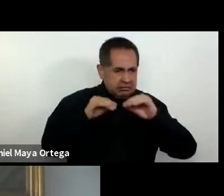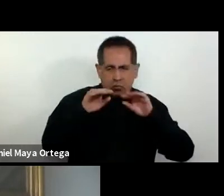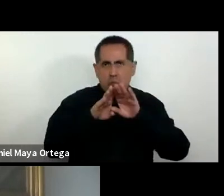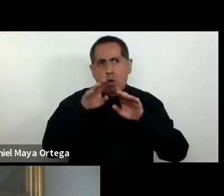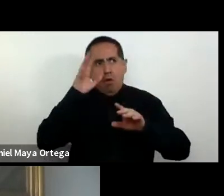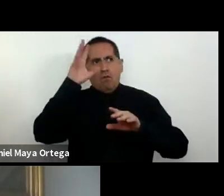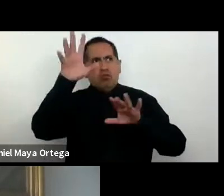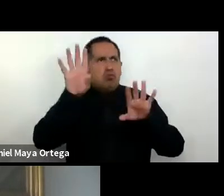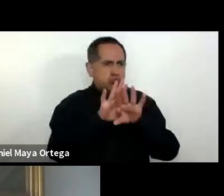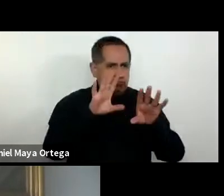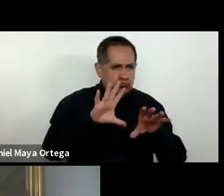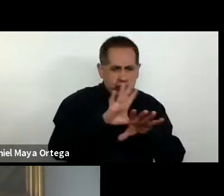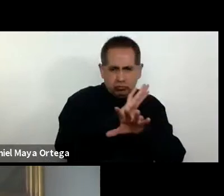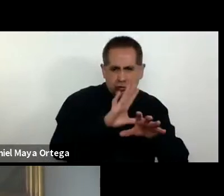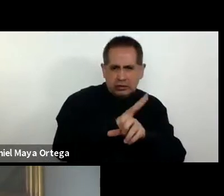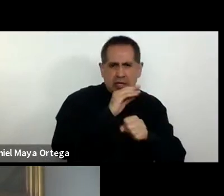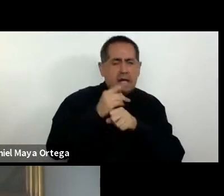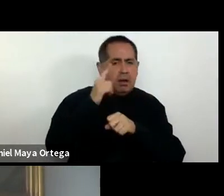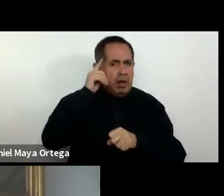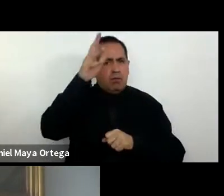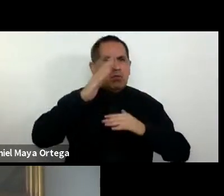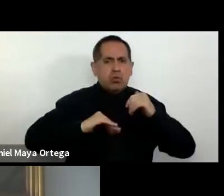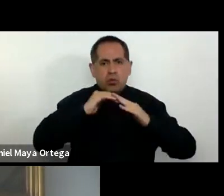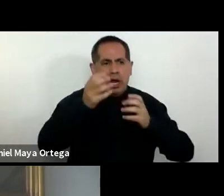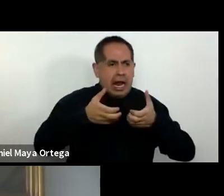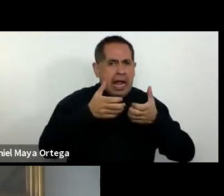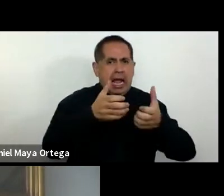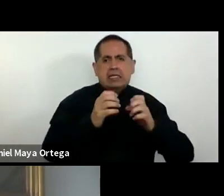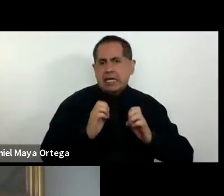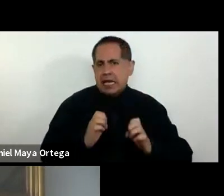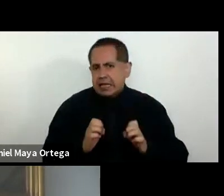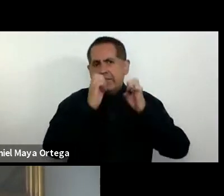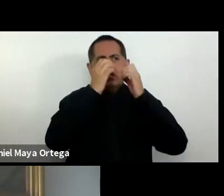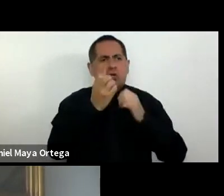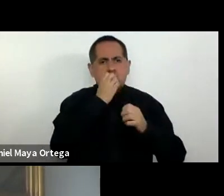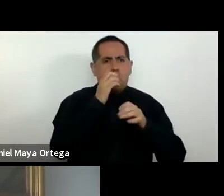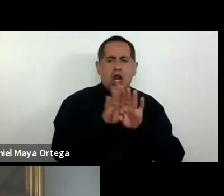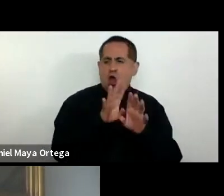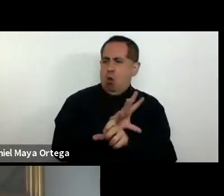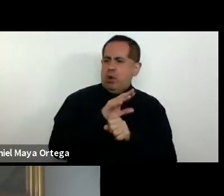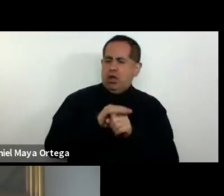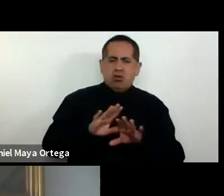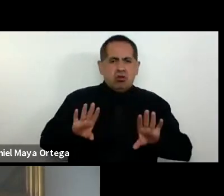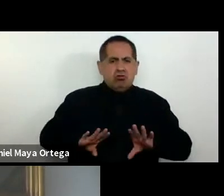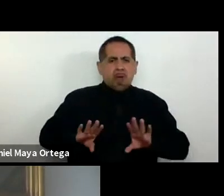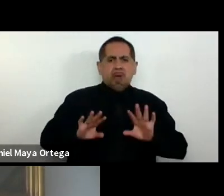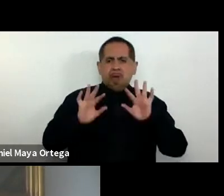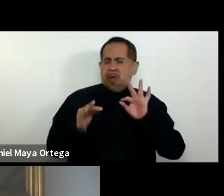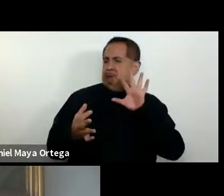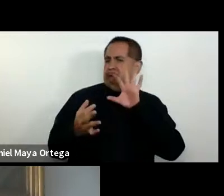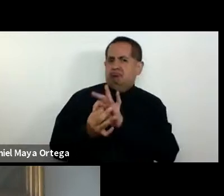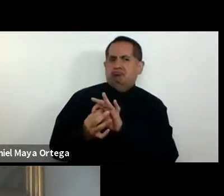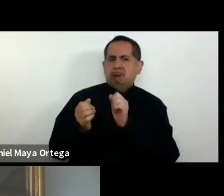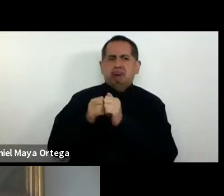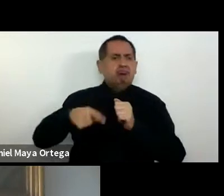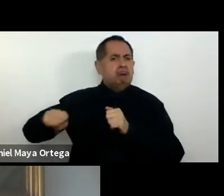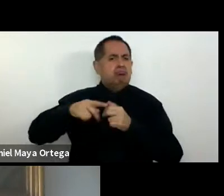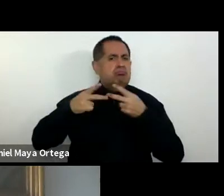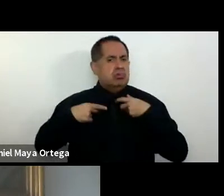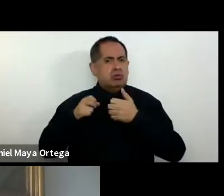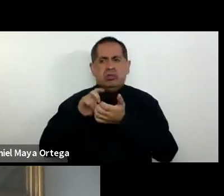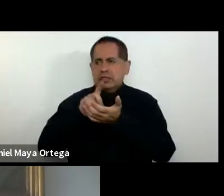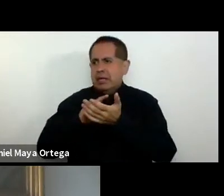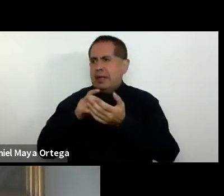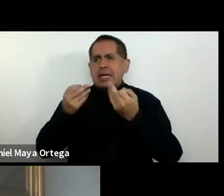futuro, de sus calles, edificios públicos y escuelas, de sus instituciones de justicia,